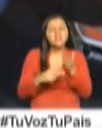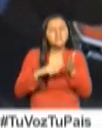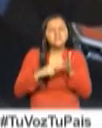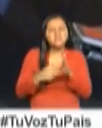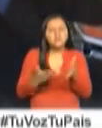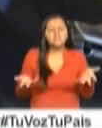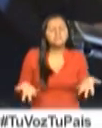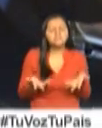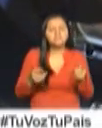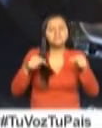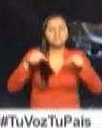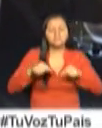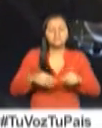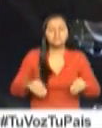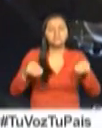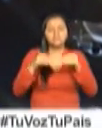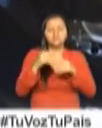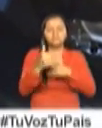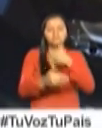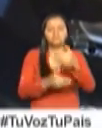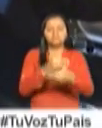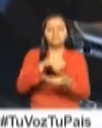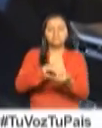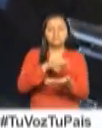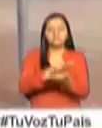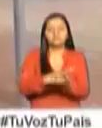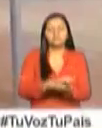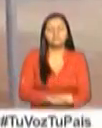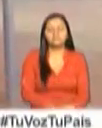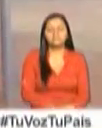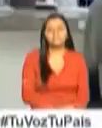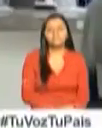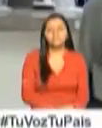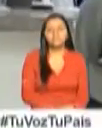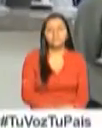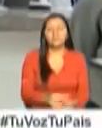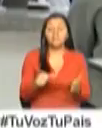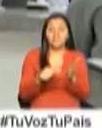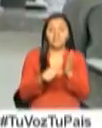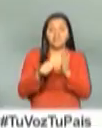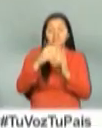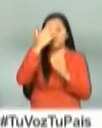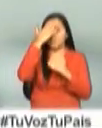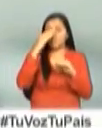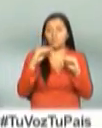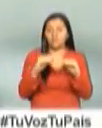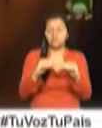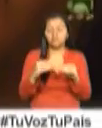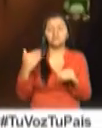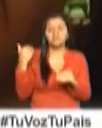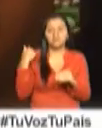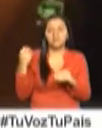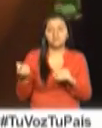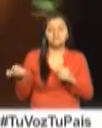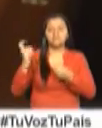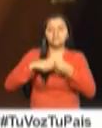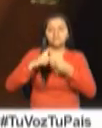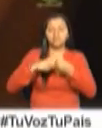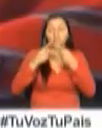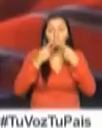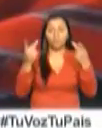implica la puesta en vigencia del ajuste que se está haciendo. De acuerdo al Ministerio, existe un incremento en la matrícula